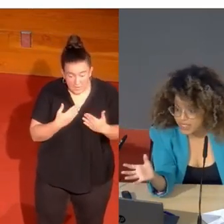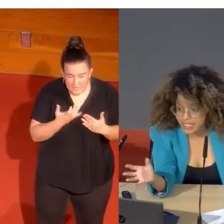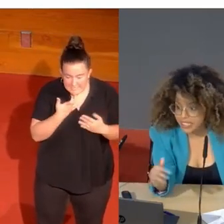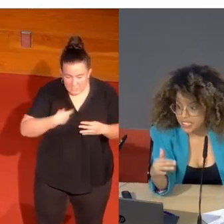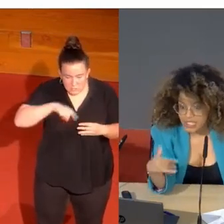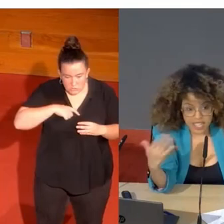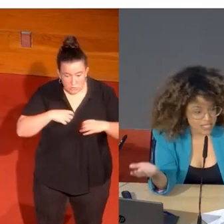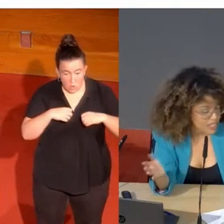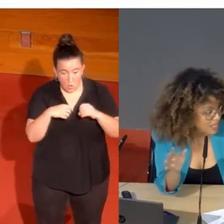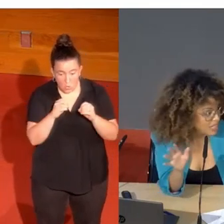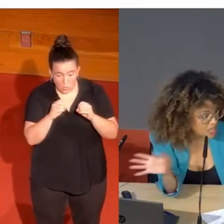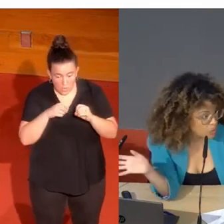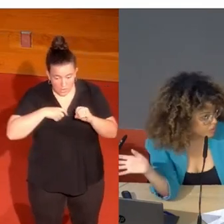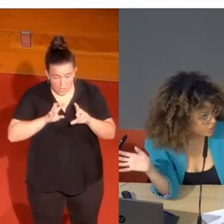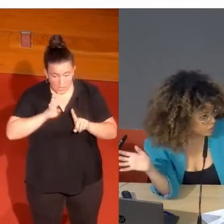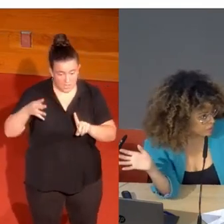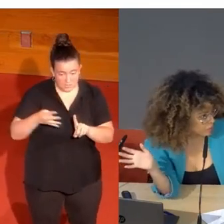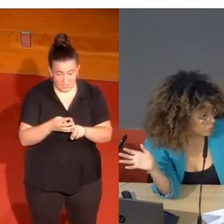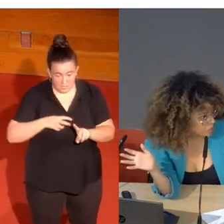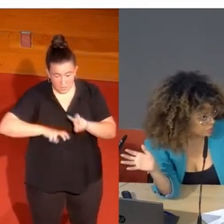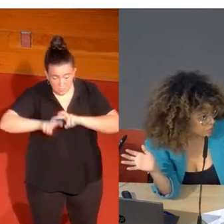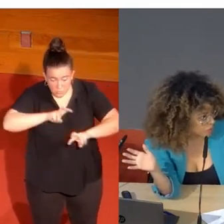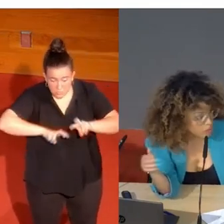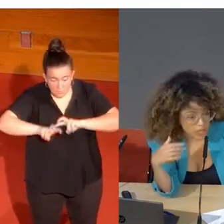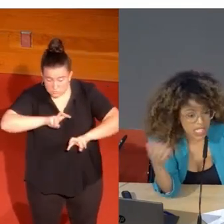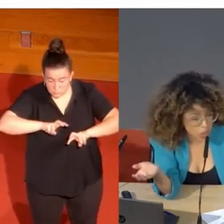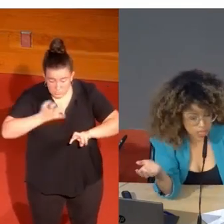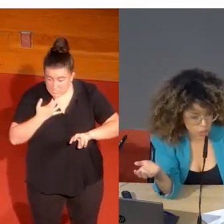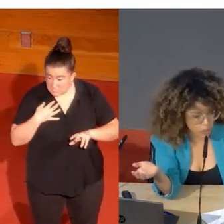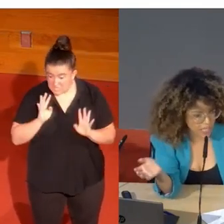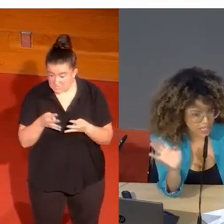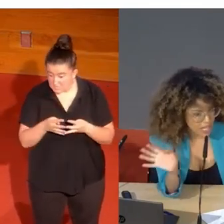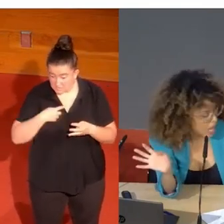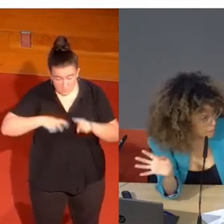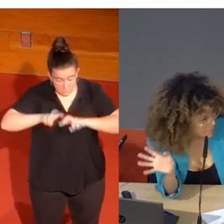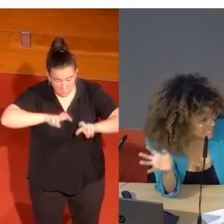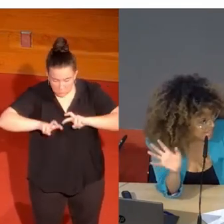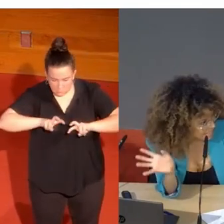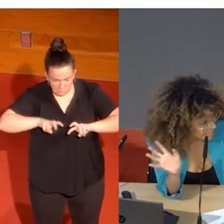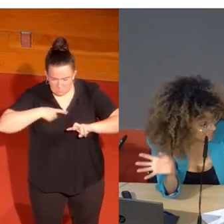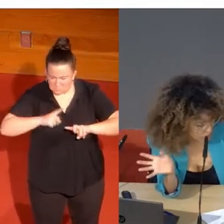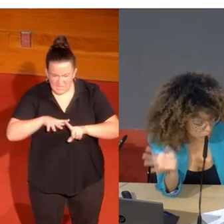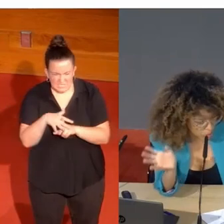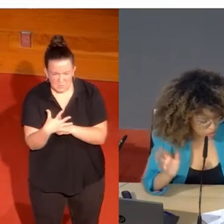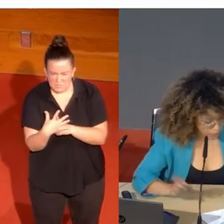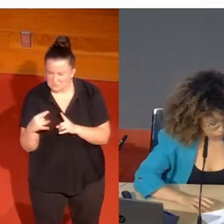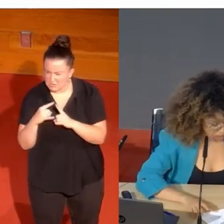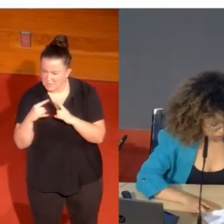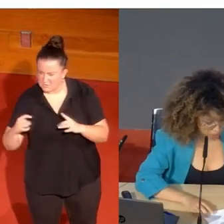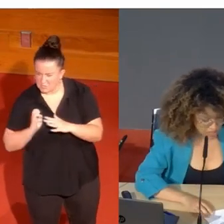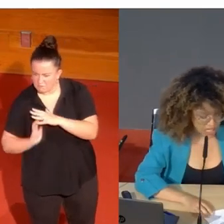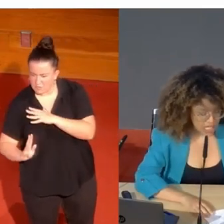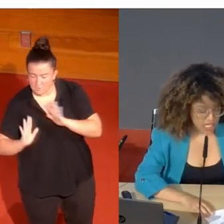que nos aparece es la situación de los campamentos de refugiados pero de las zonas ocupadas apenas hay nada porque no